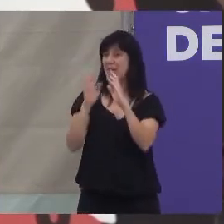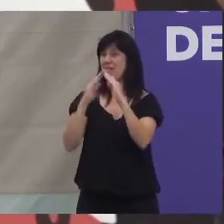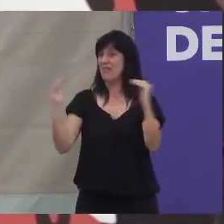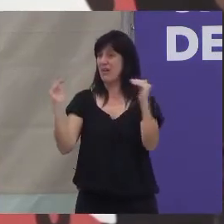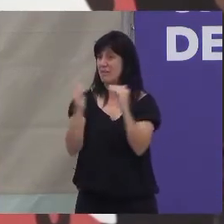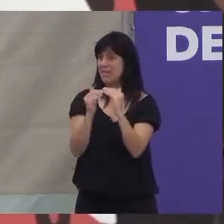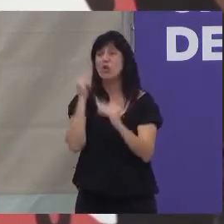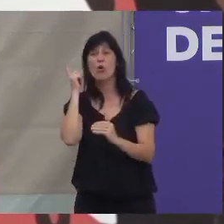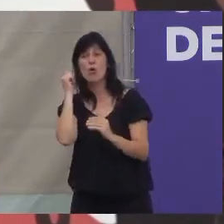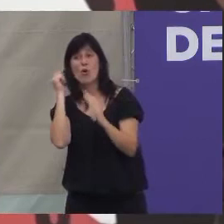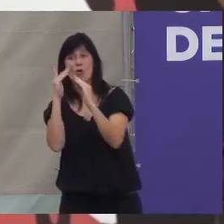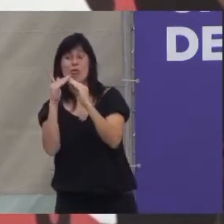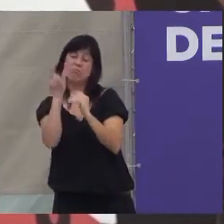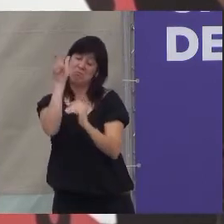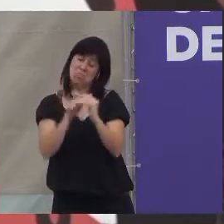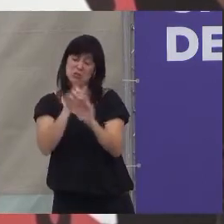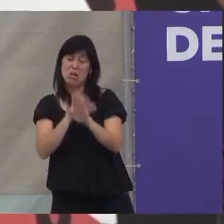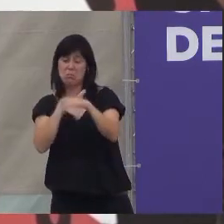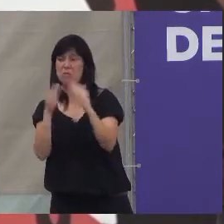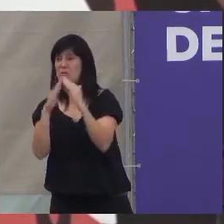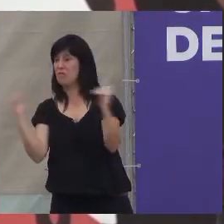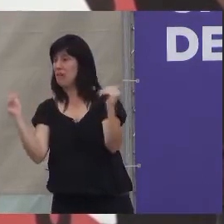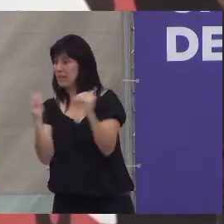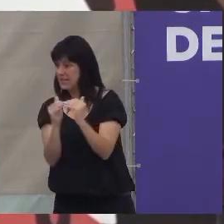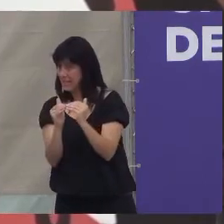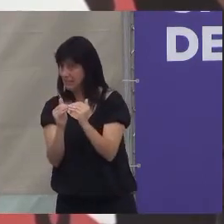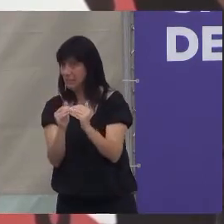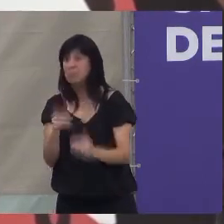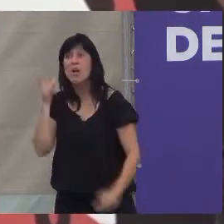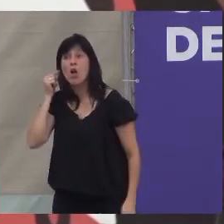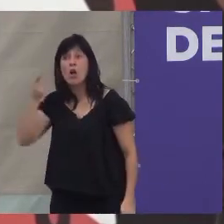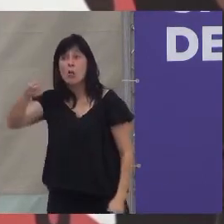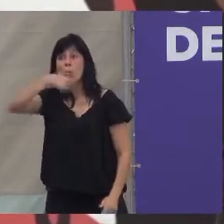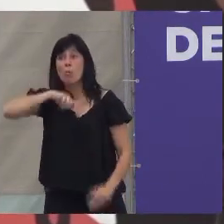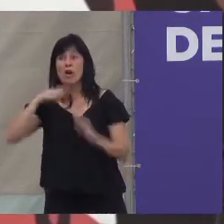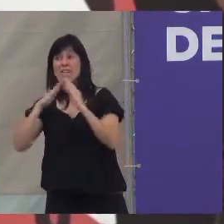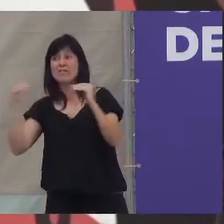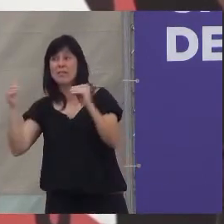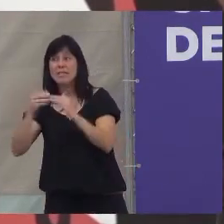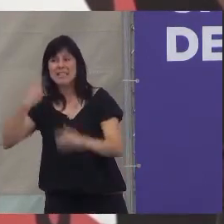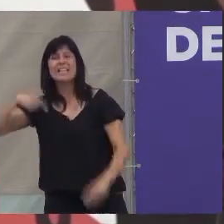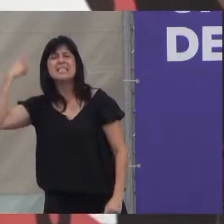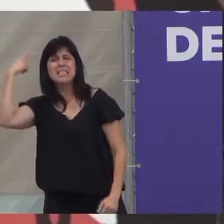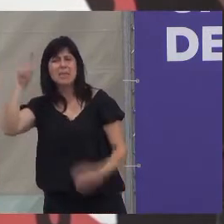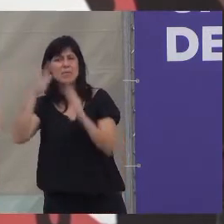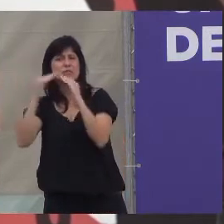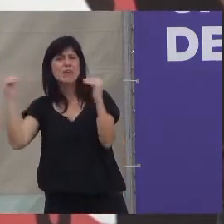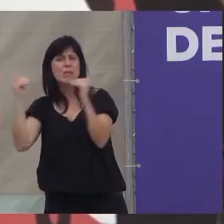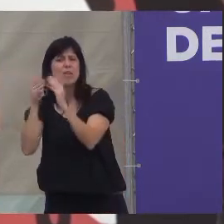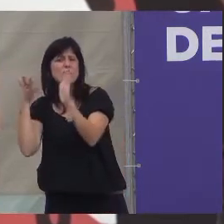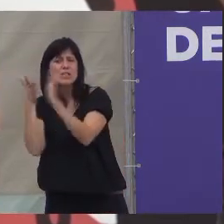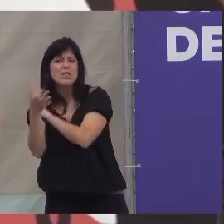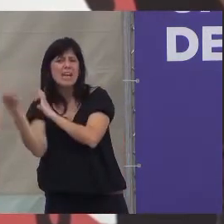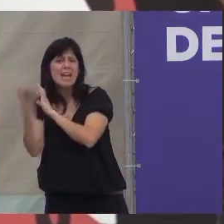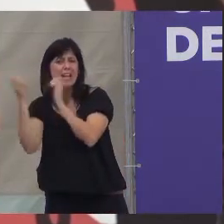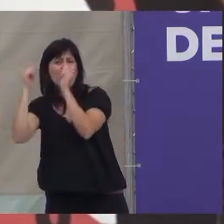de feministas. Las feministas sabemos lo que significa el feminismo para la mayoría